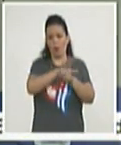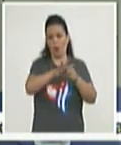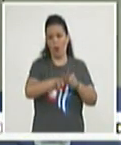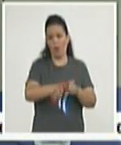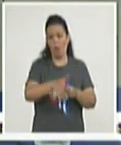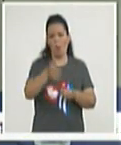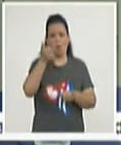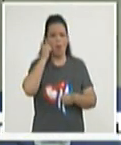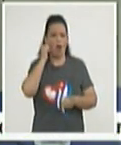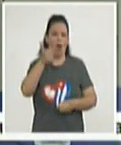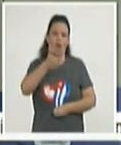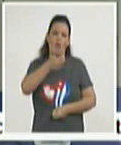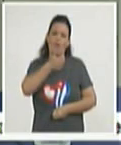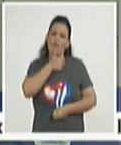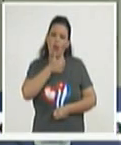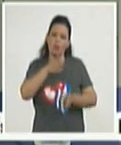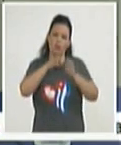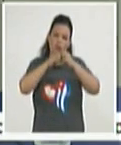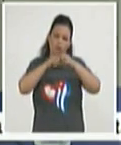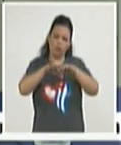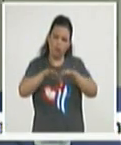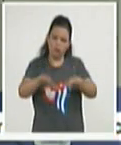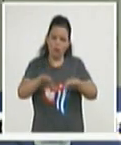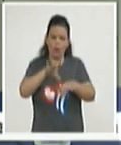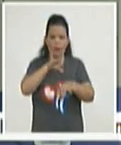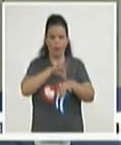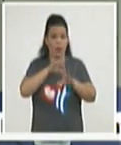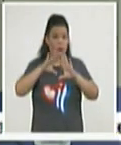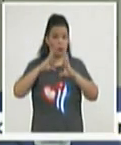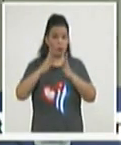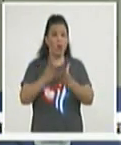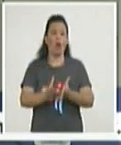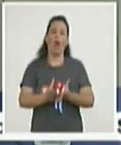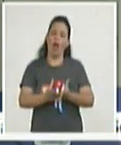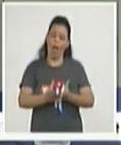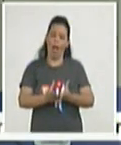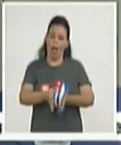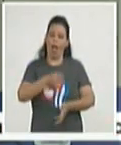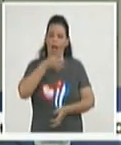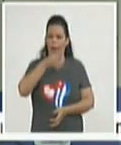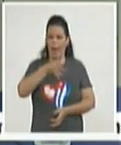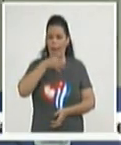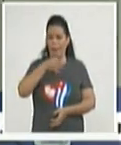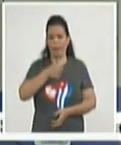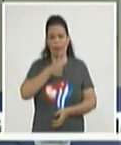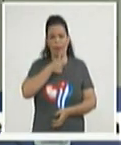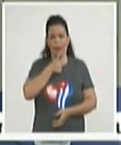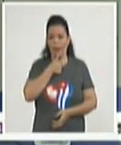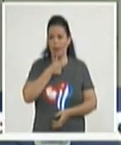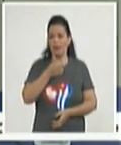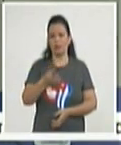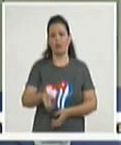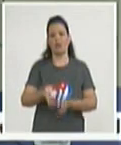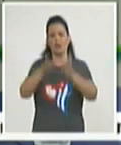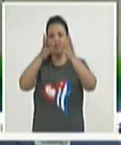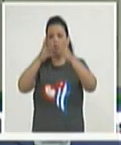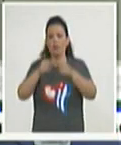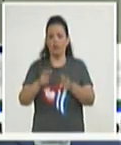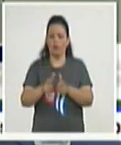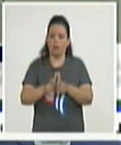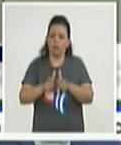mucho más agresivo, pues incrementan indiscutiblemente el número de pacientes en terapia